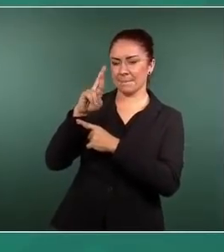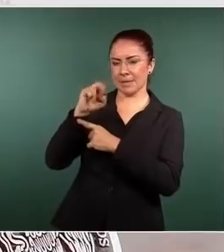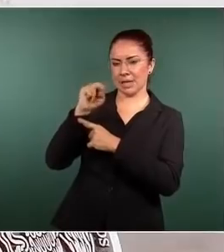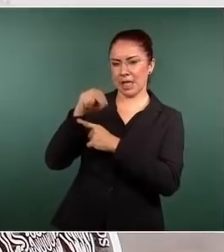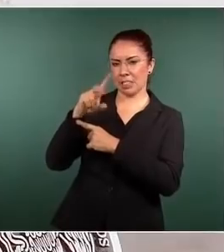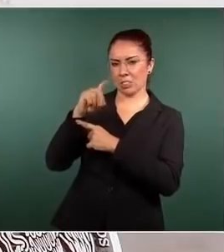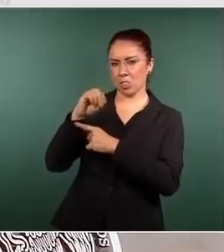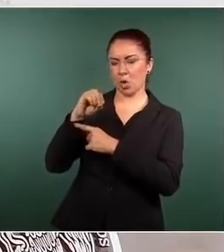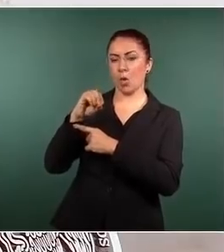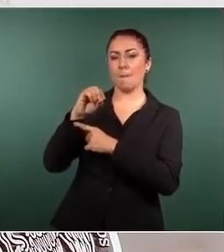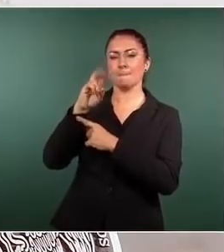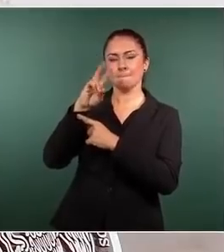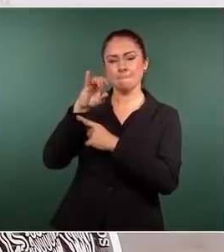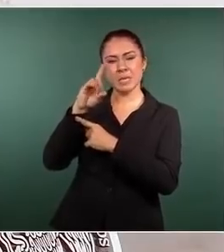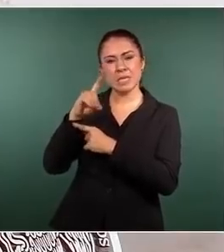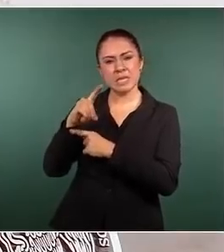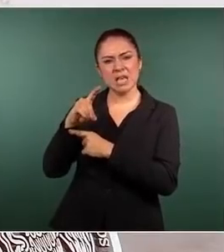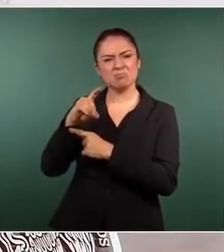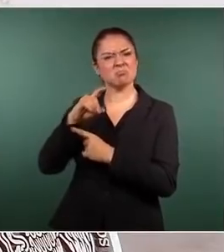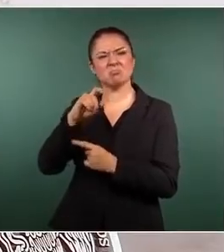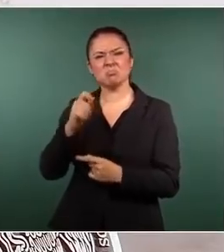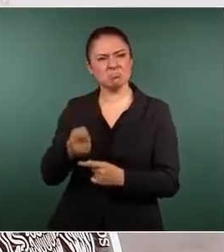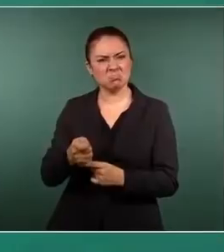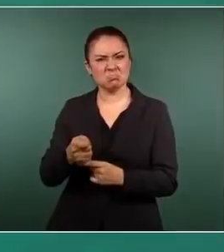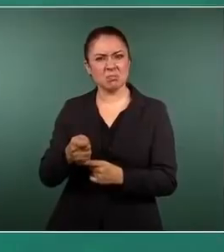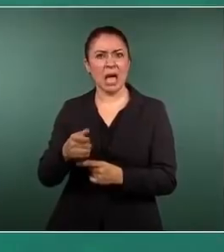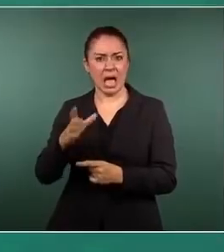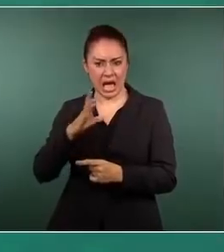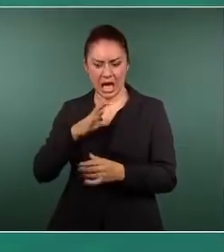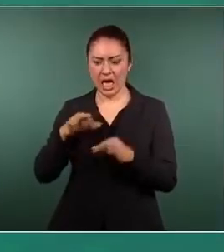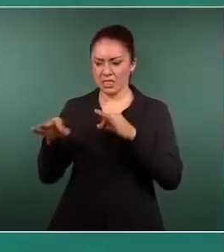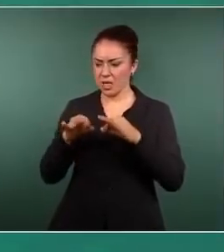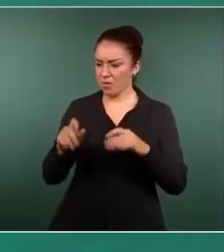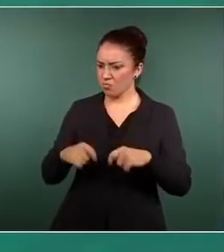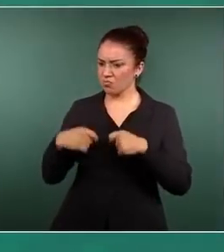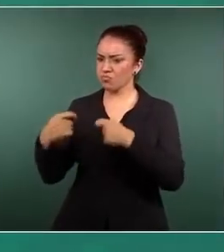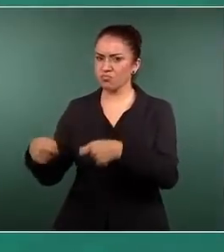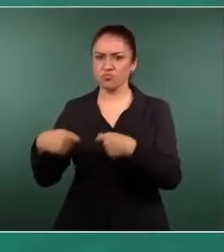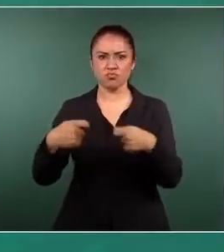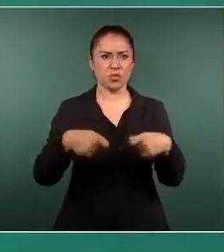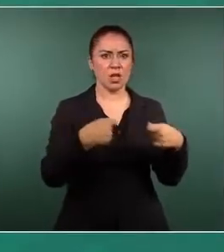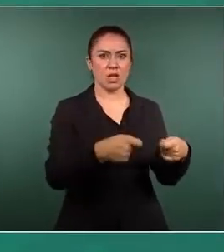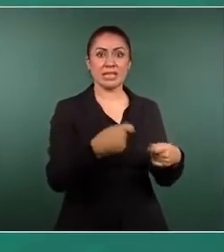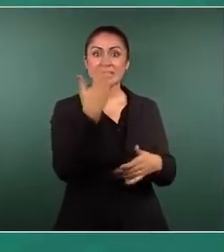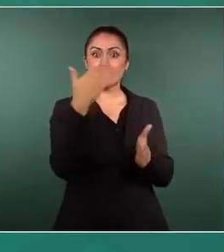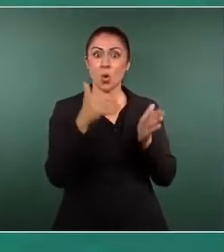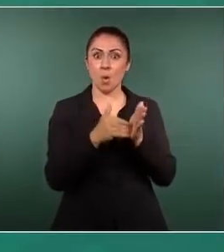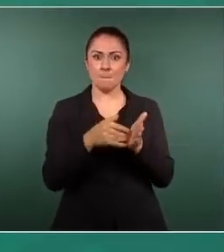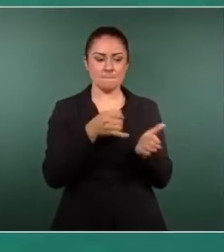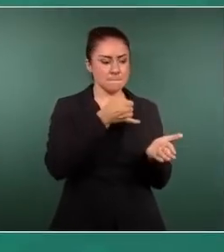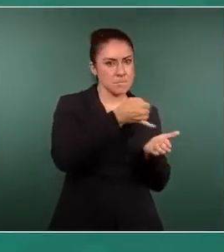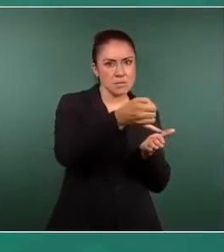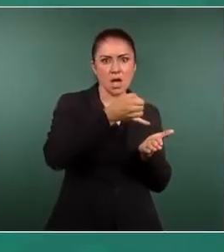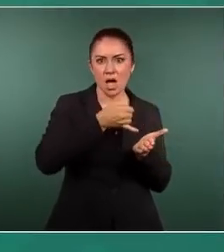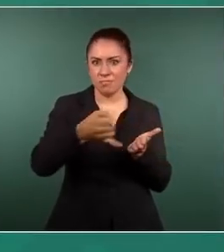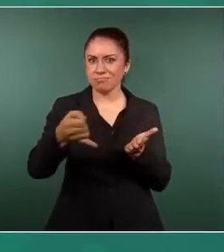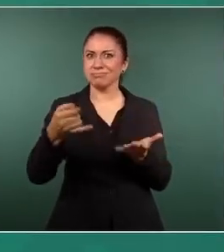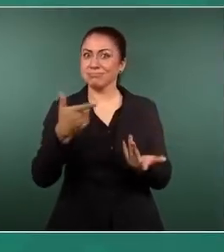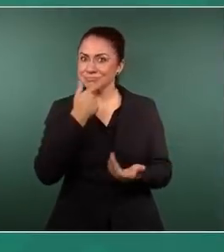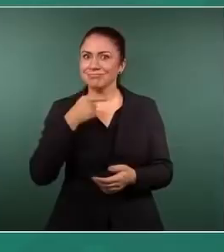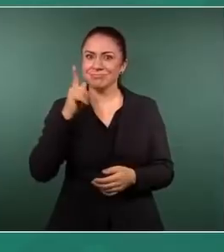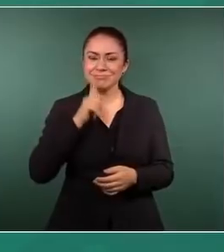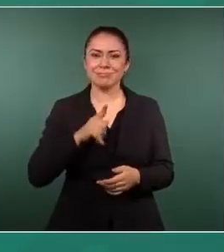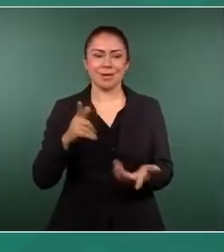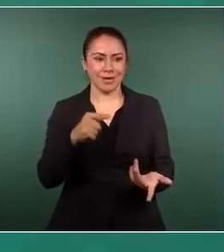se está dando empleo permanente a 5000 campesinos ejidatarios y pequeños